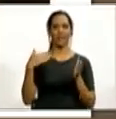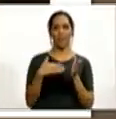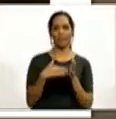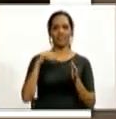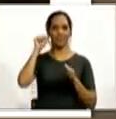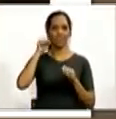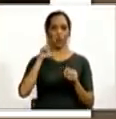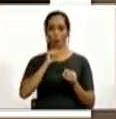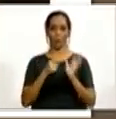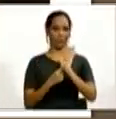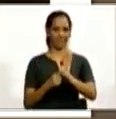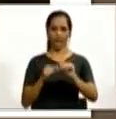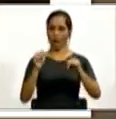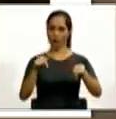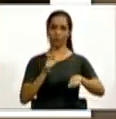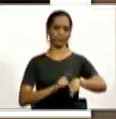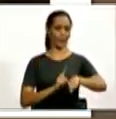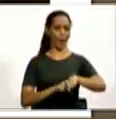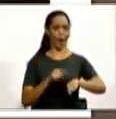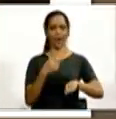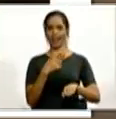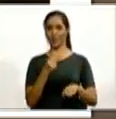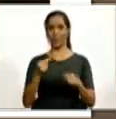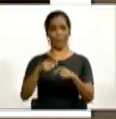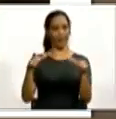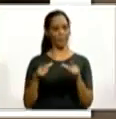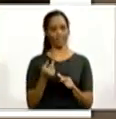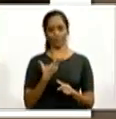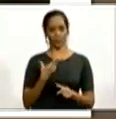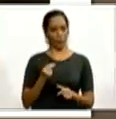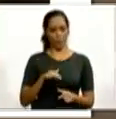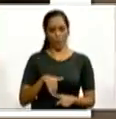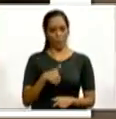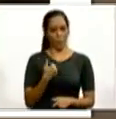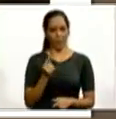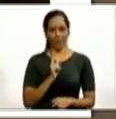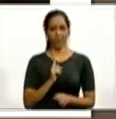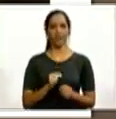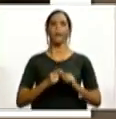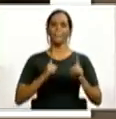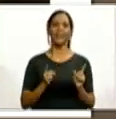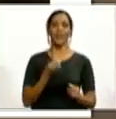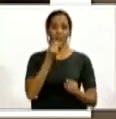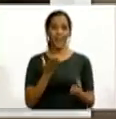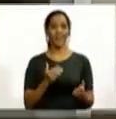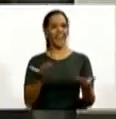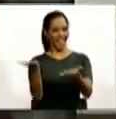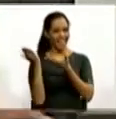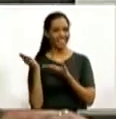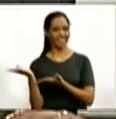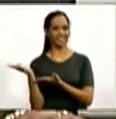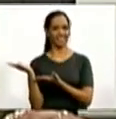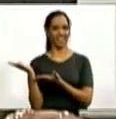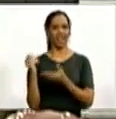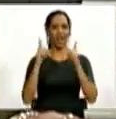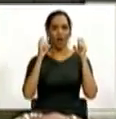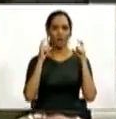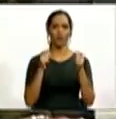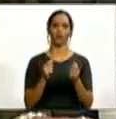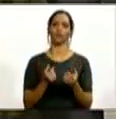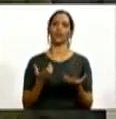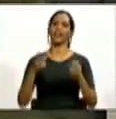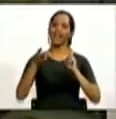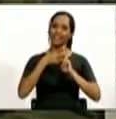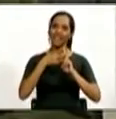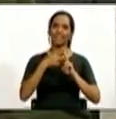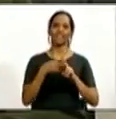podemos mostrarlo acá en este momento. No, por la hora y por el espacio creo que no vamos a mostrarlo todavía. Pero bueno, esta es la fotografía que acompaña la etiqueta